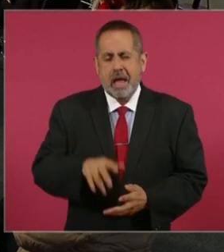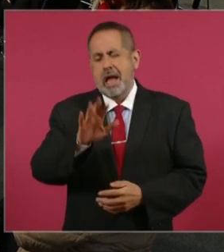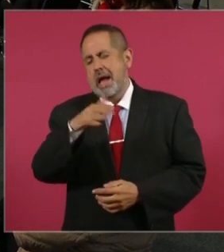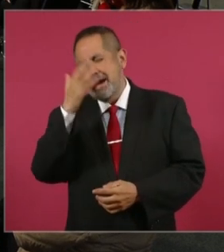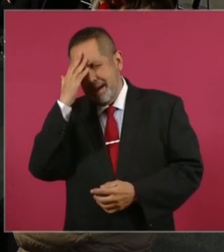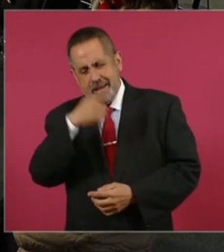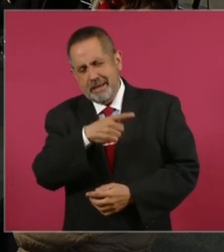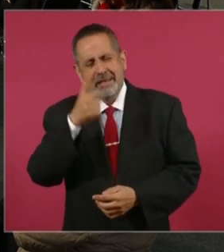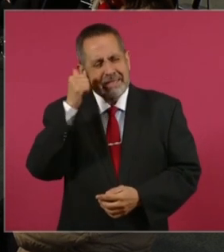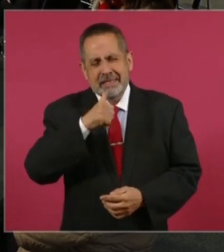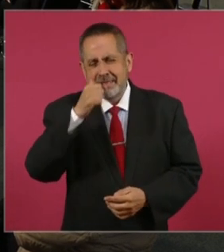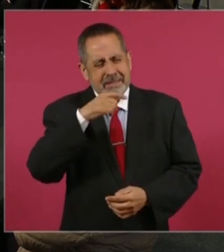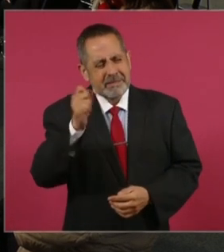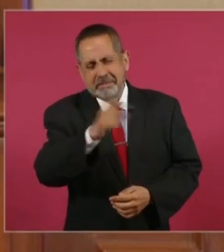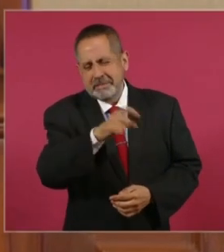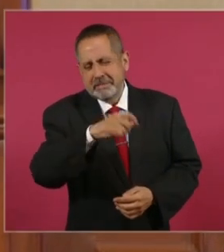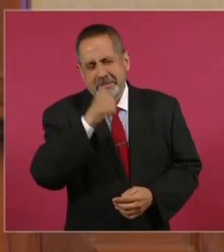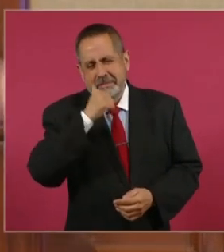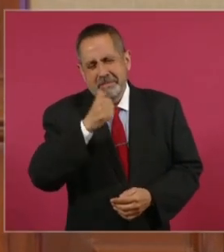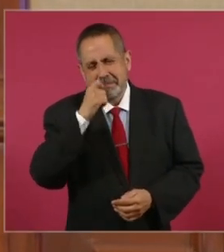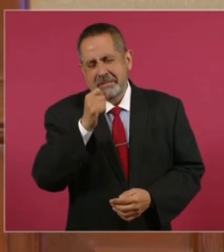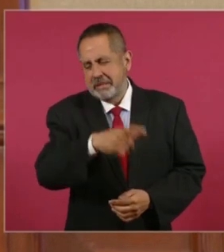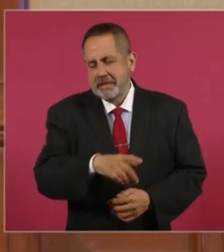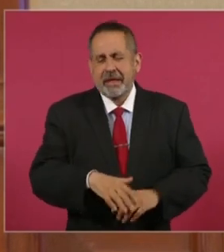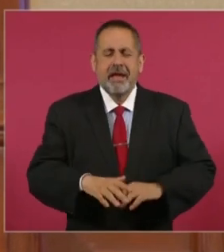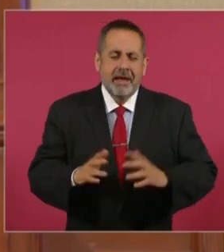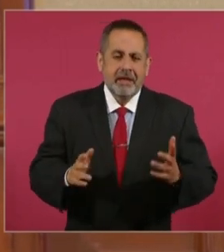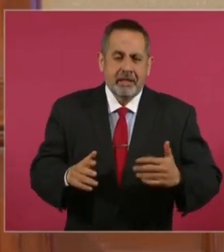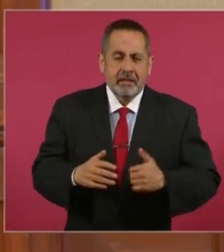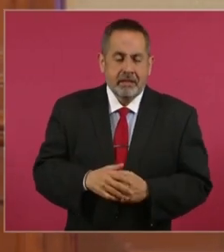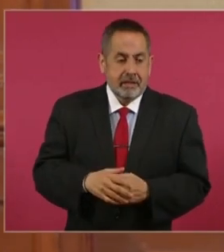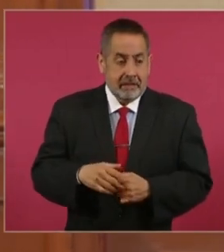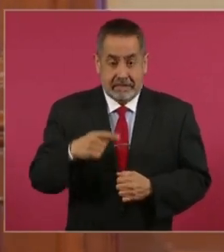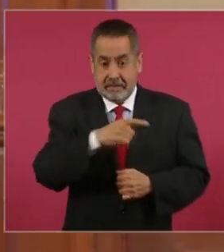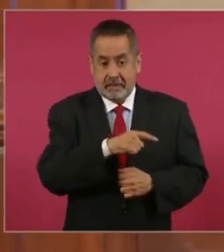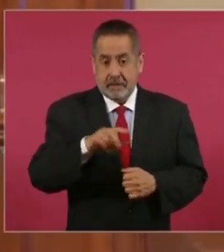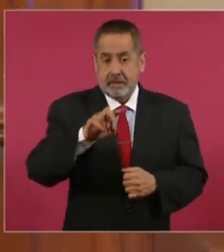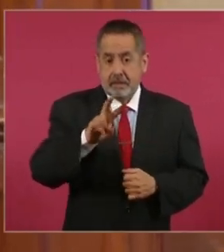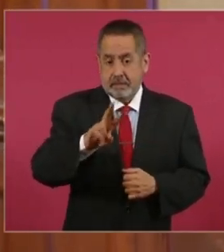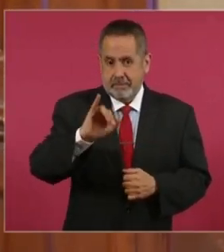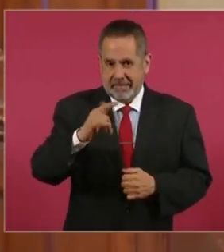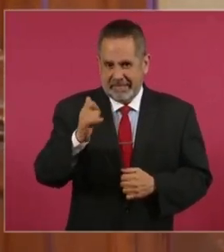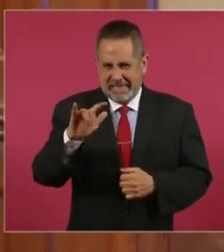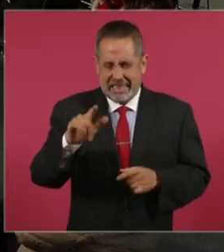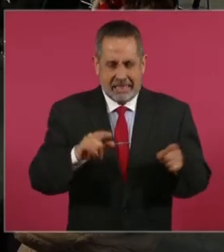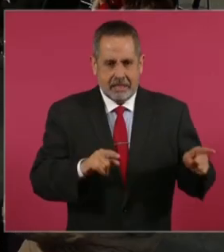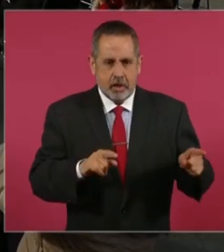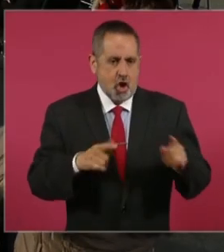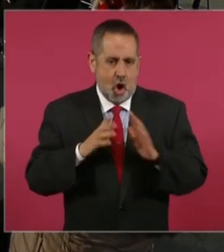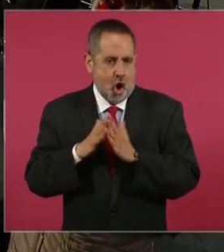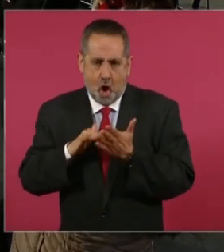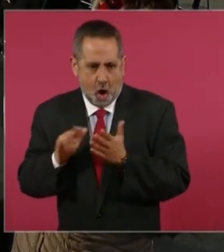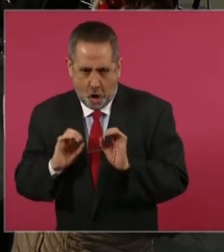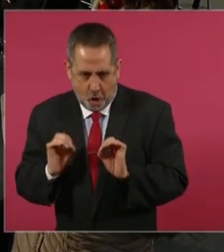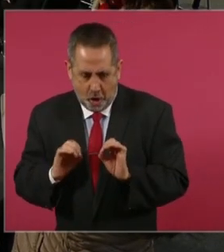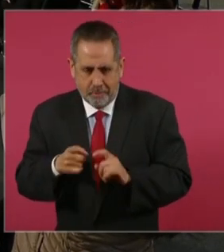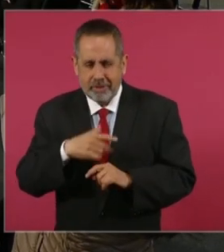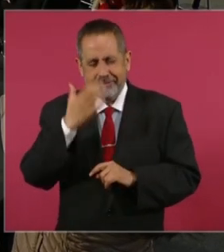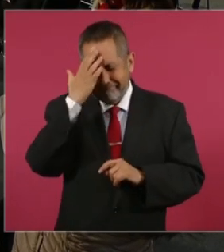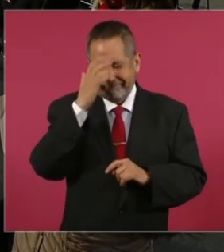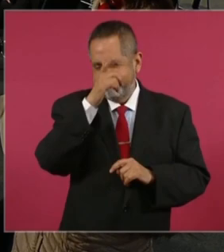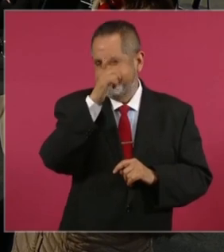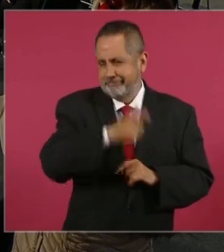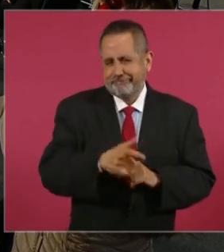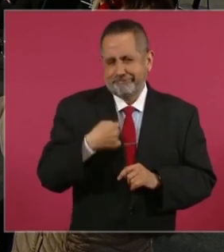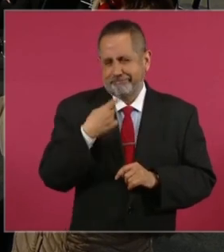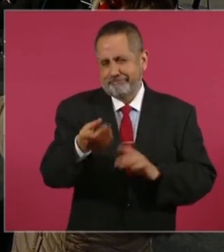siempre. Pues ahora opina, hace rato que ha atacado de opinión. Es que este Vigil, o sea, no he leído, pero les